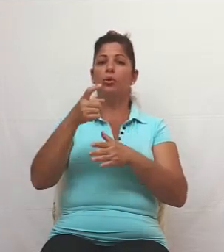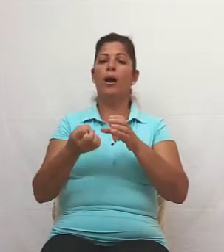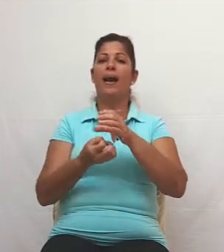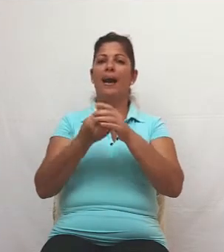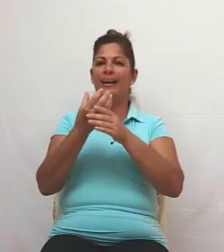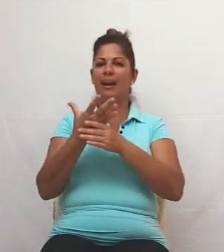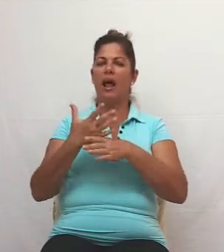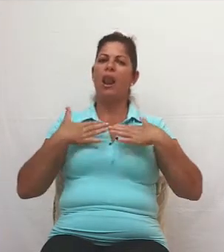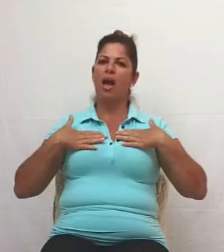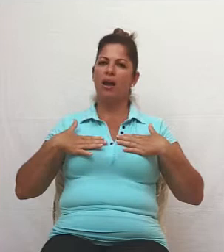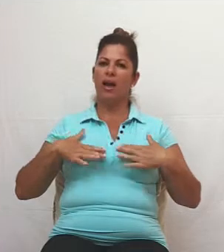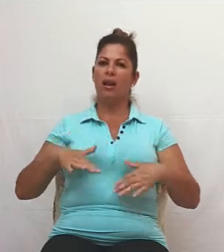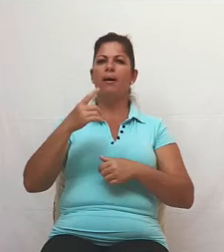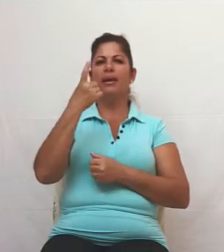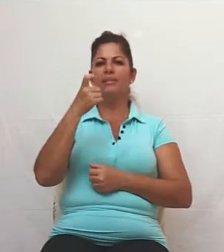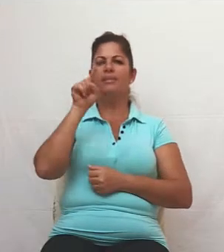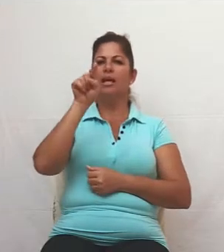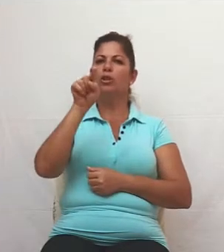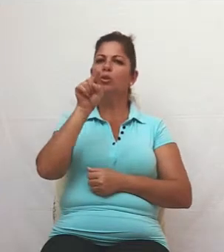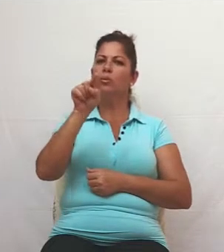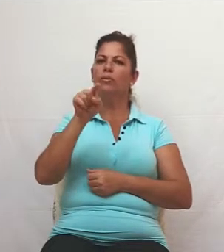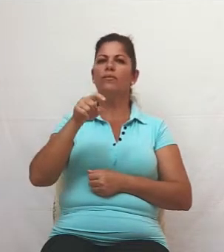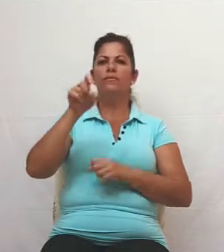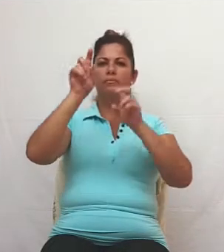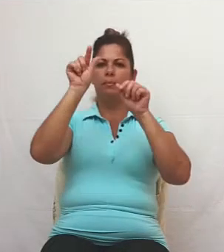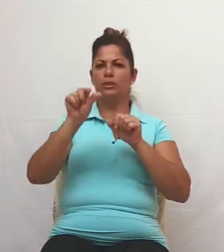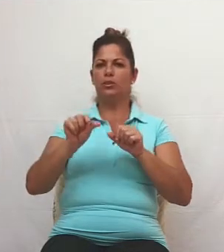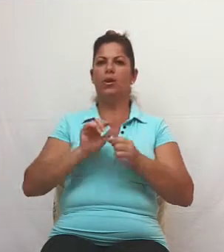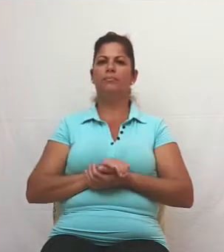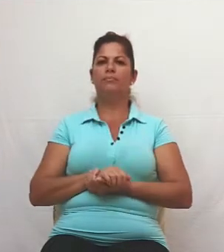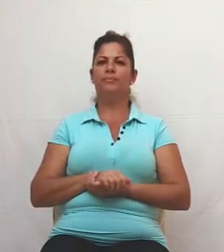crees la calma que precisa tu bienestar